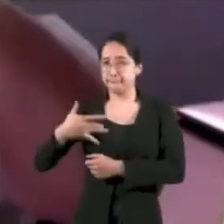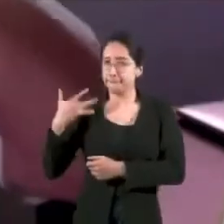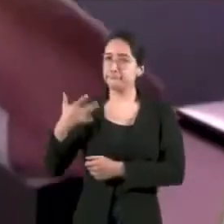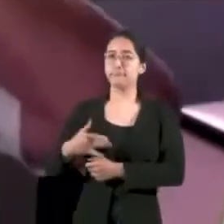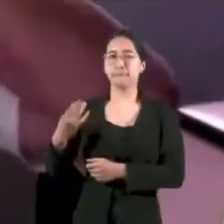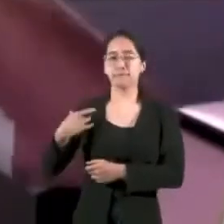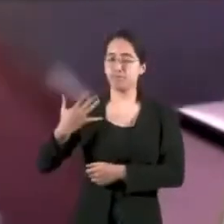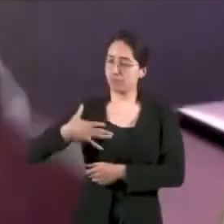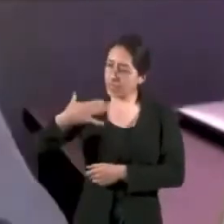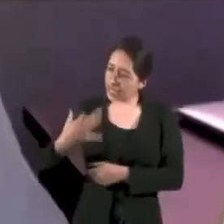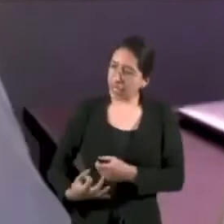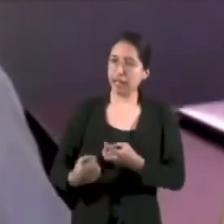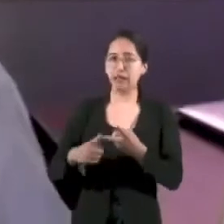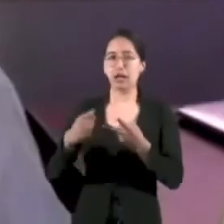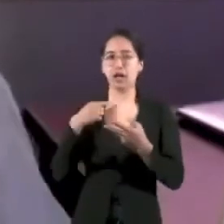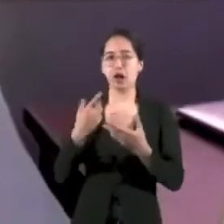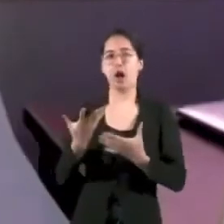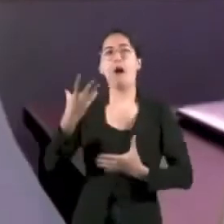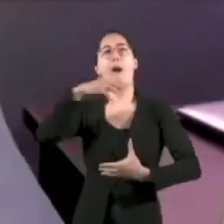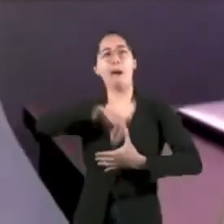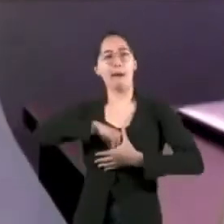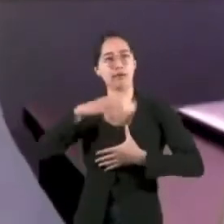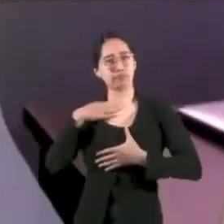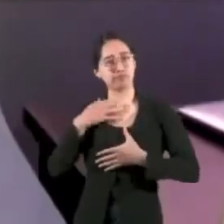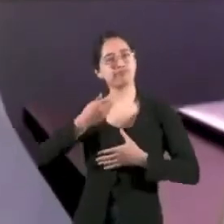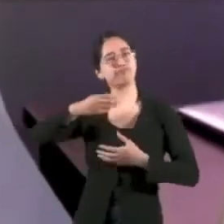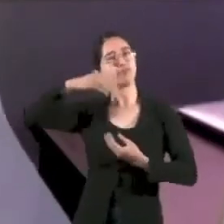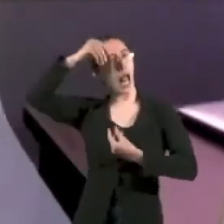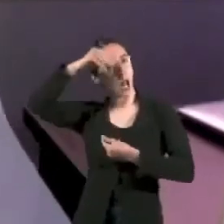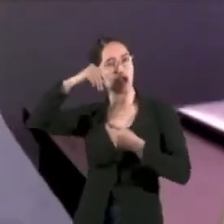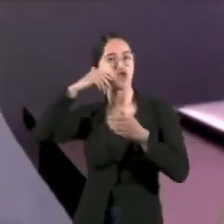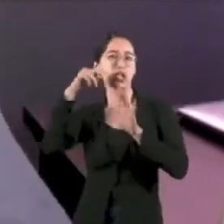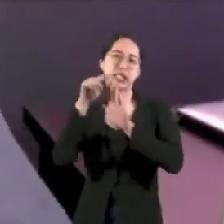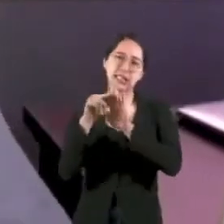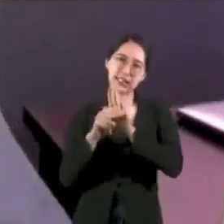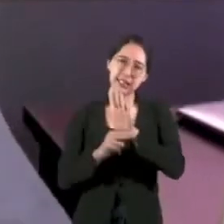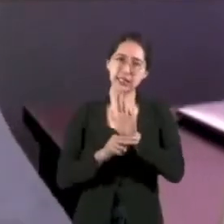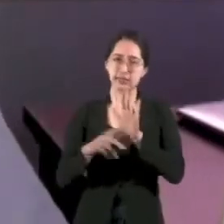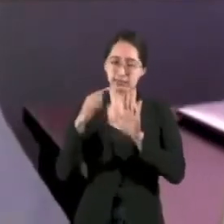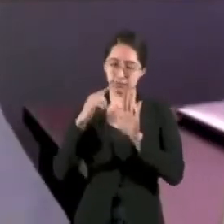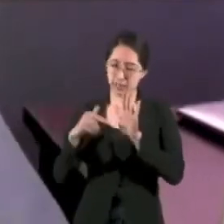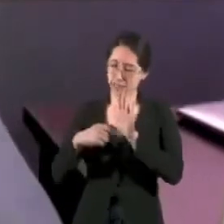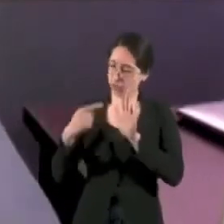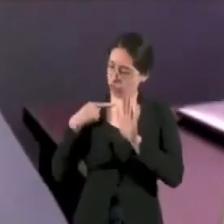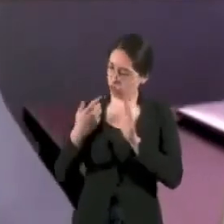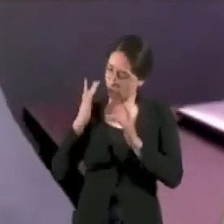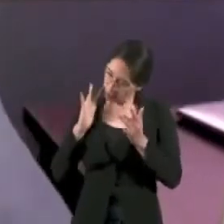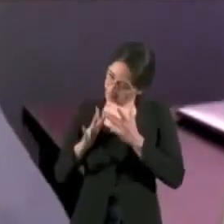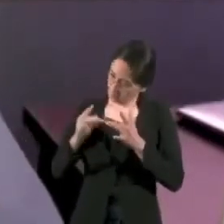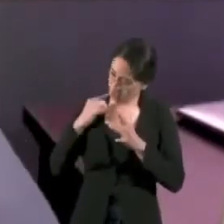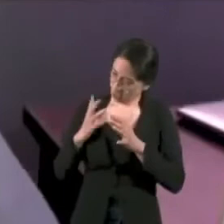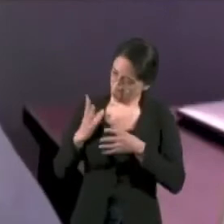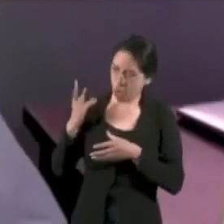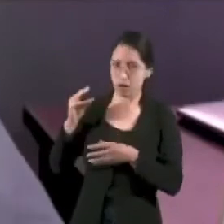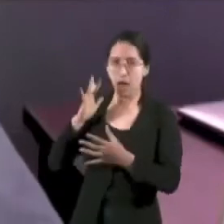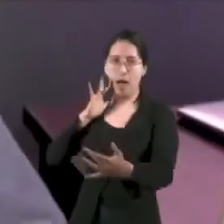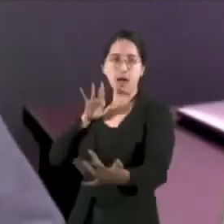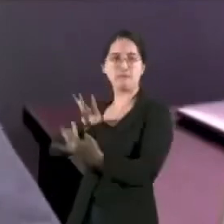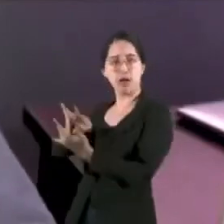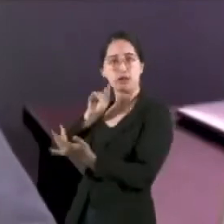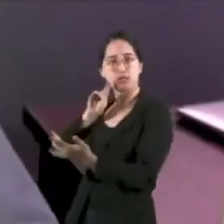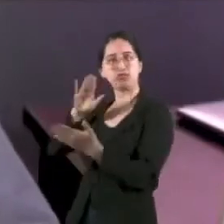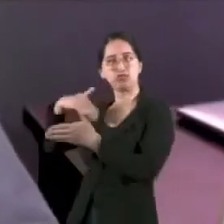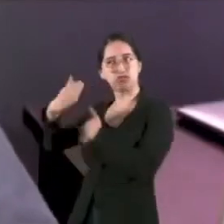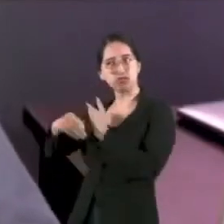la ética, los principios que originalmente generaron este movimiento. Y en esa dinámica, pues se da esto, es